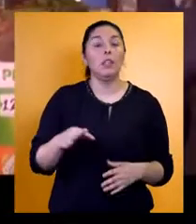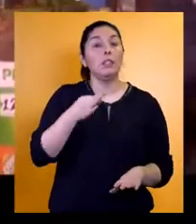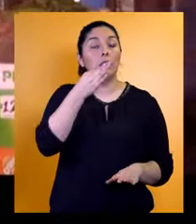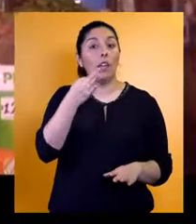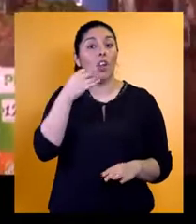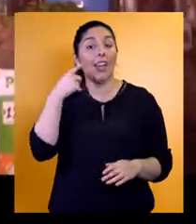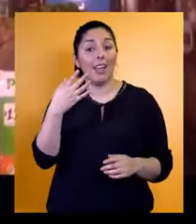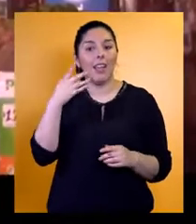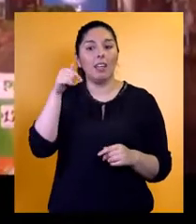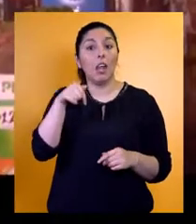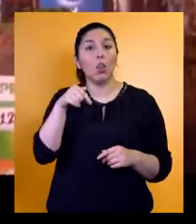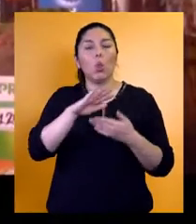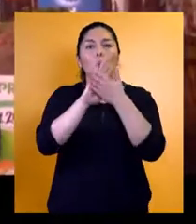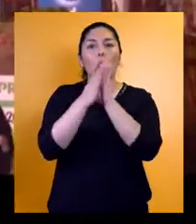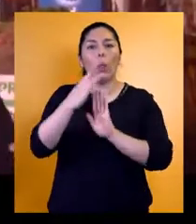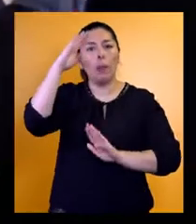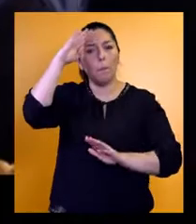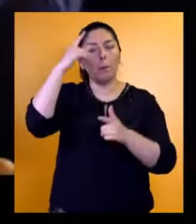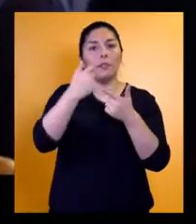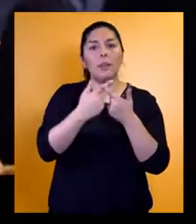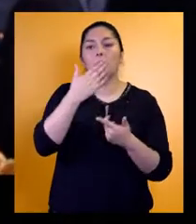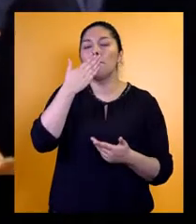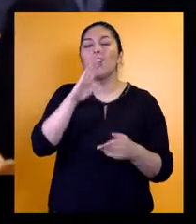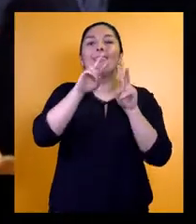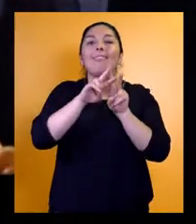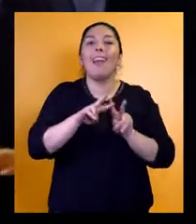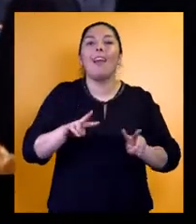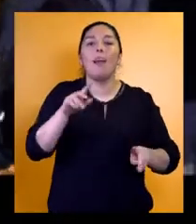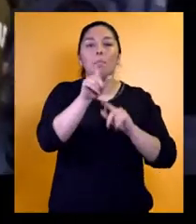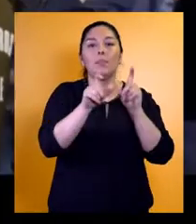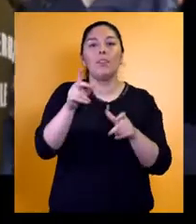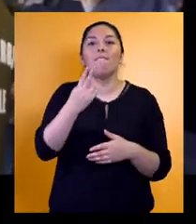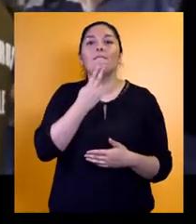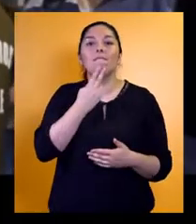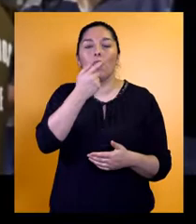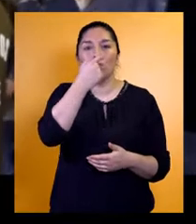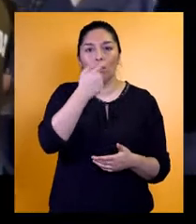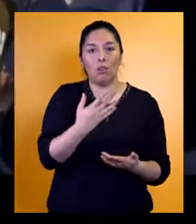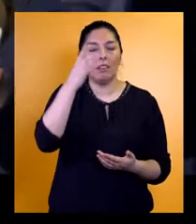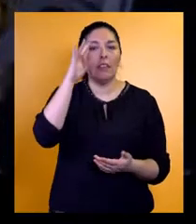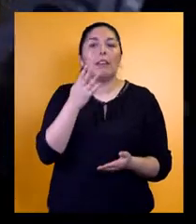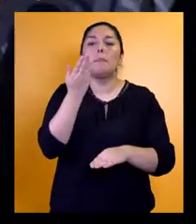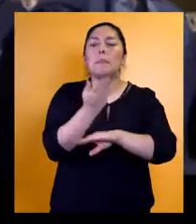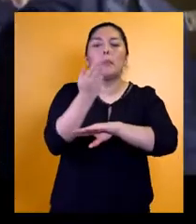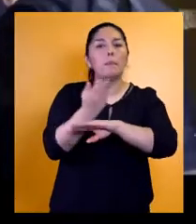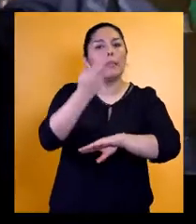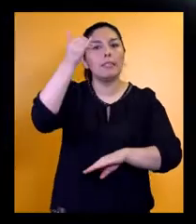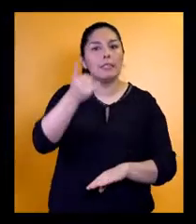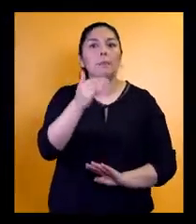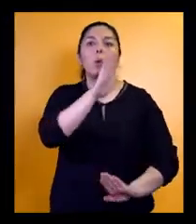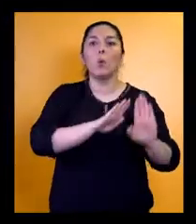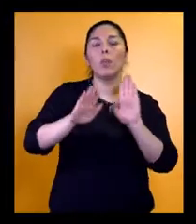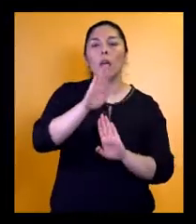que estos operativos policiales permiten llevar mayor tranquilidad a la comunidad, que aboga por seguridad de la población con más